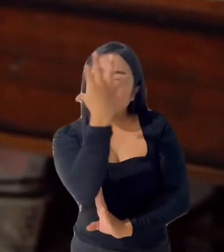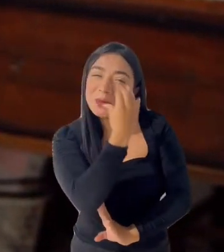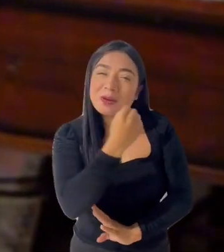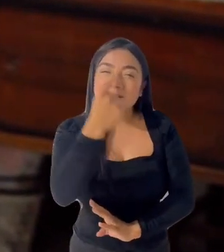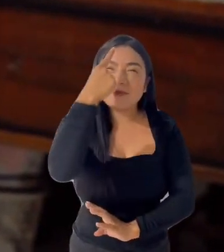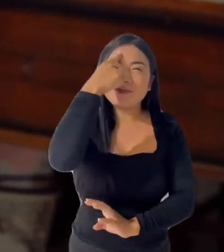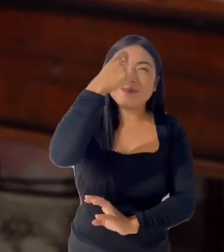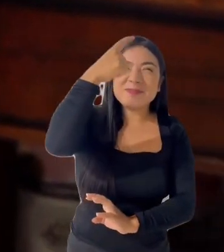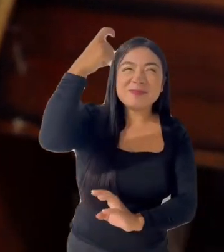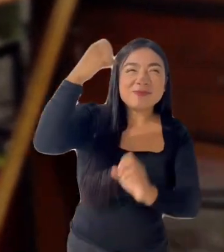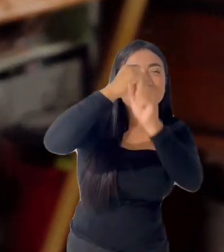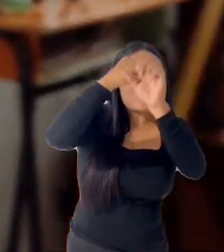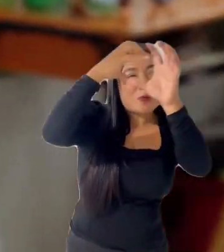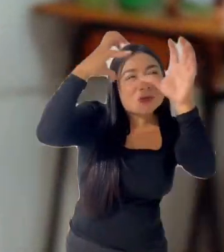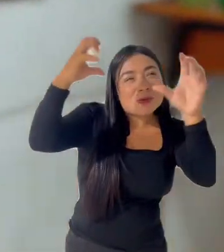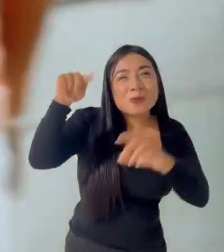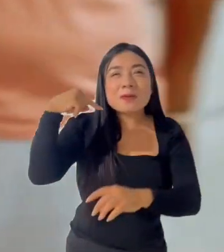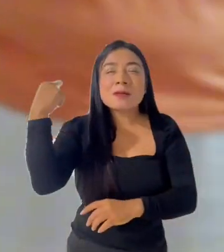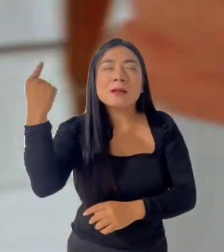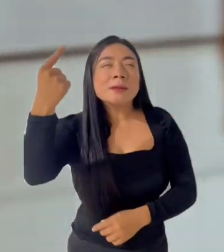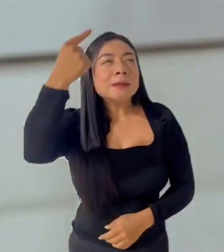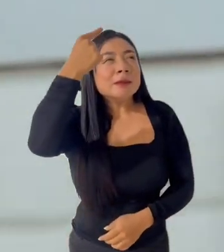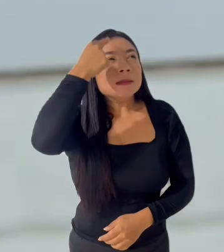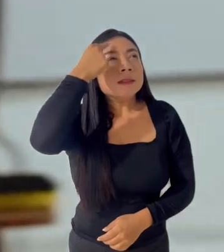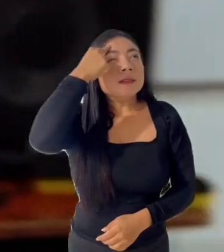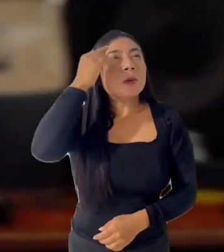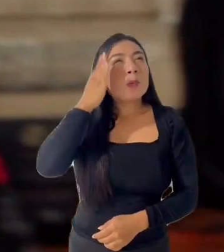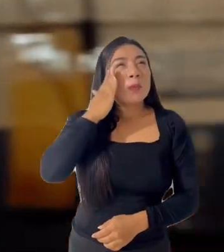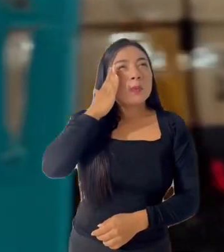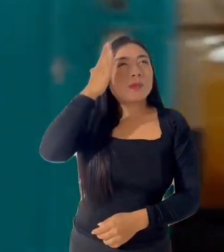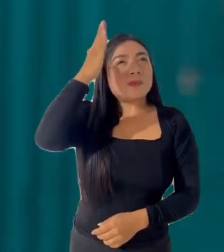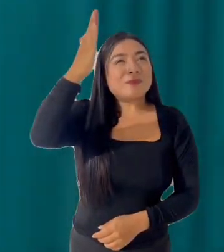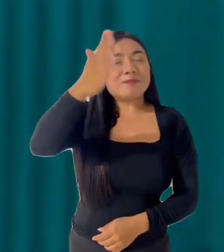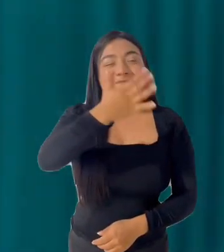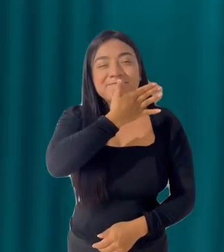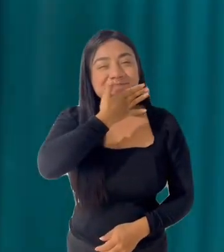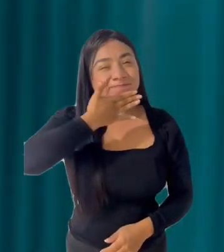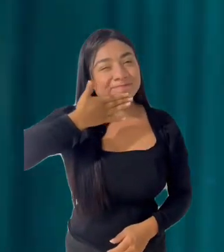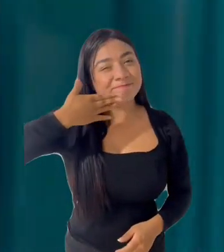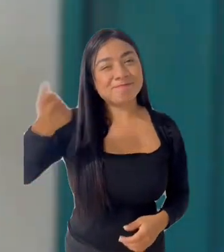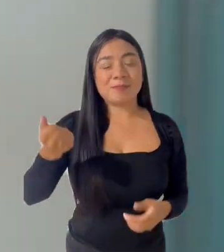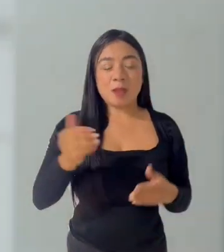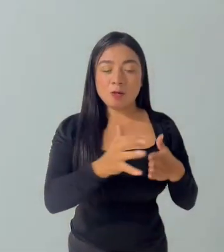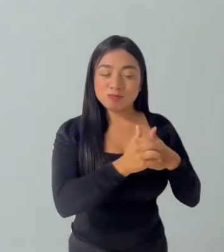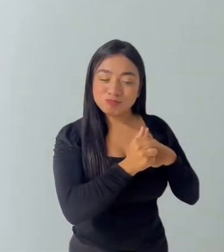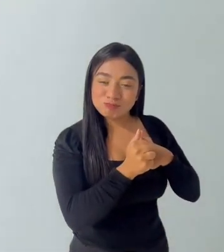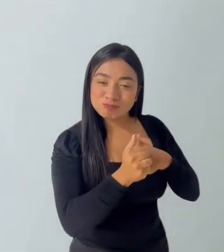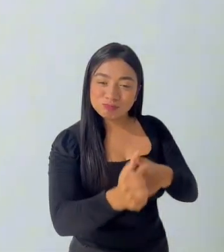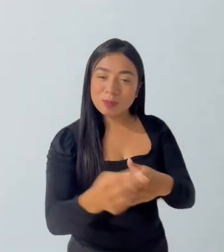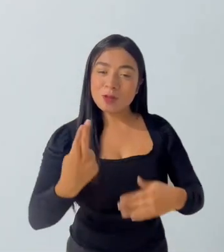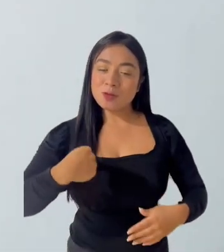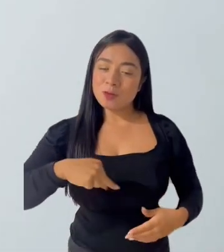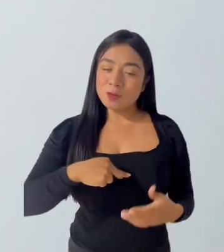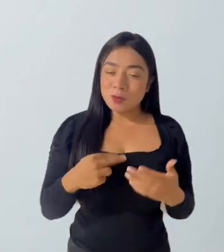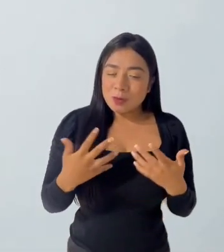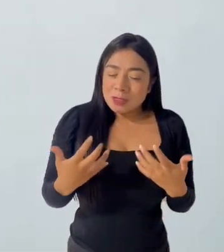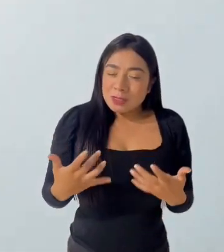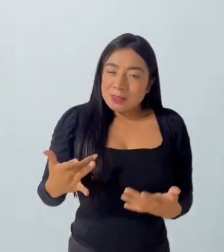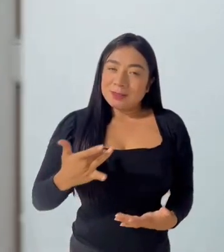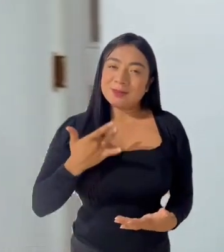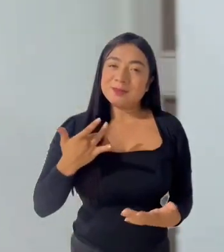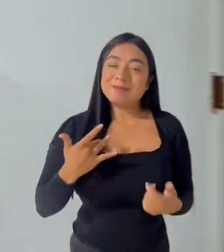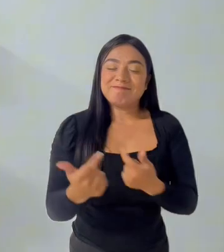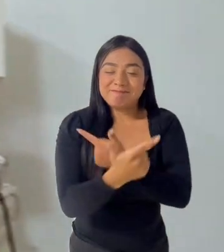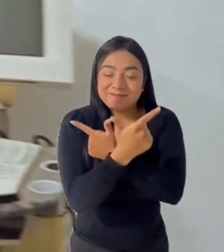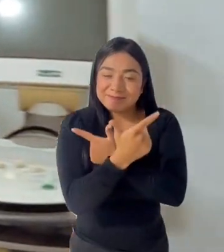Una sociedad llena de sueños, con esperanza de un mejor mañana y guiada por el honesto deseo